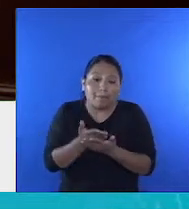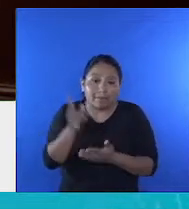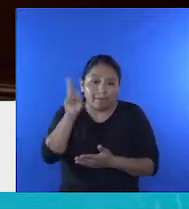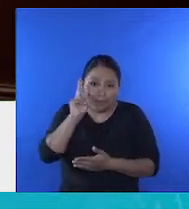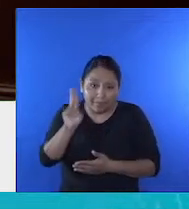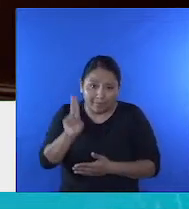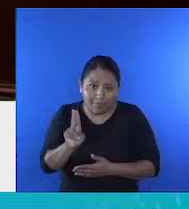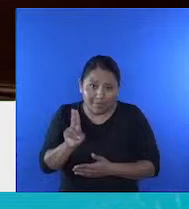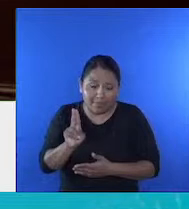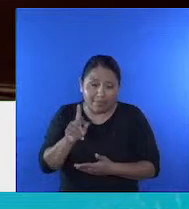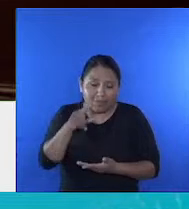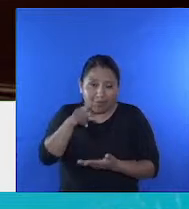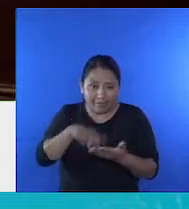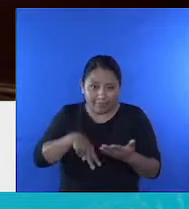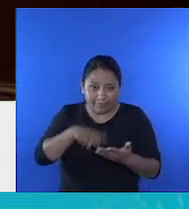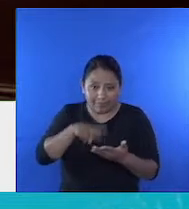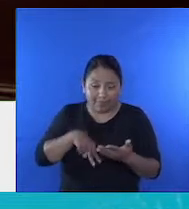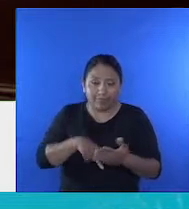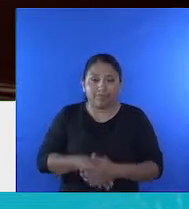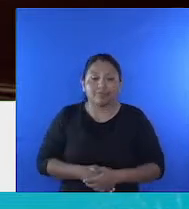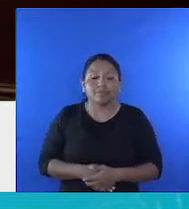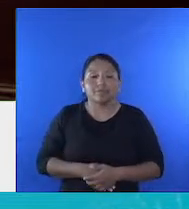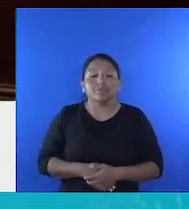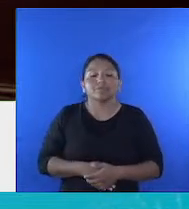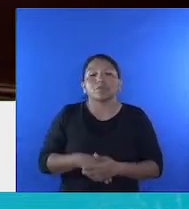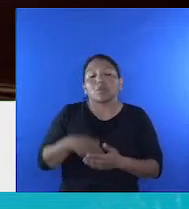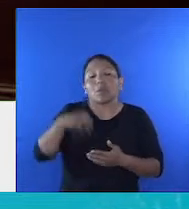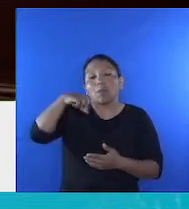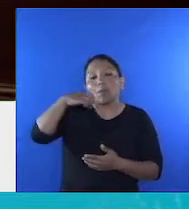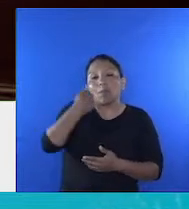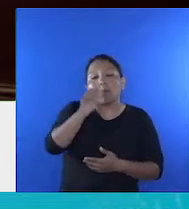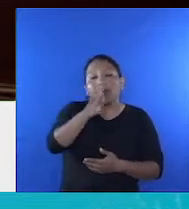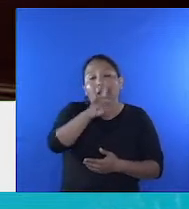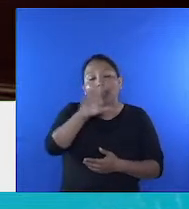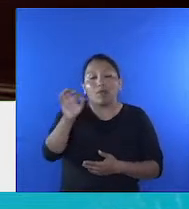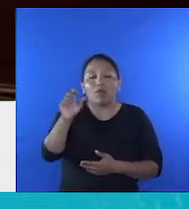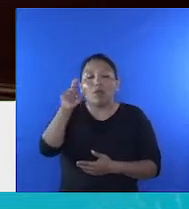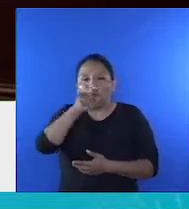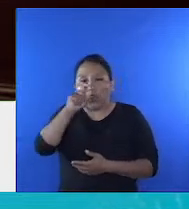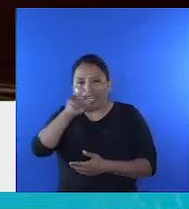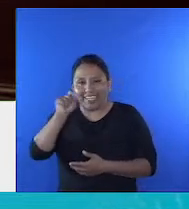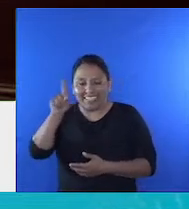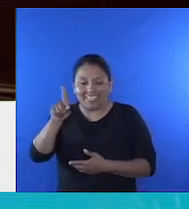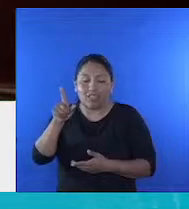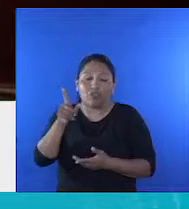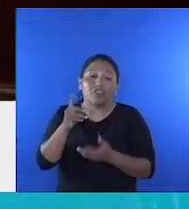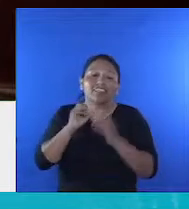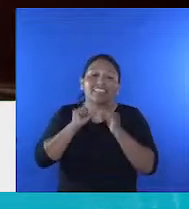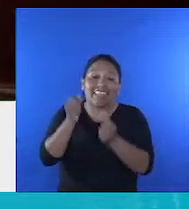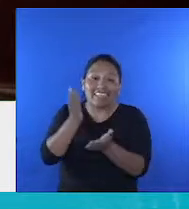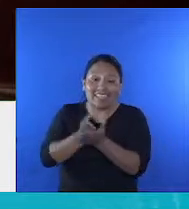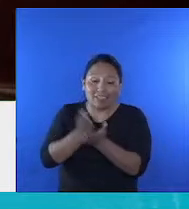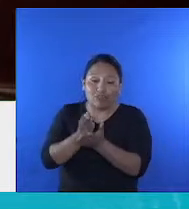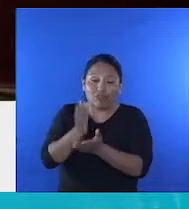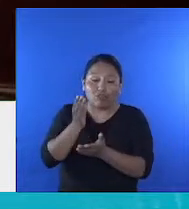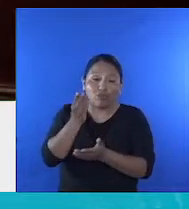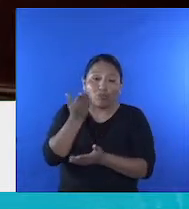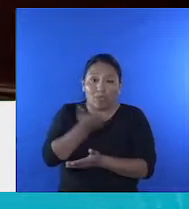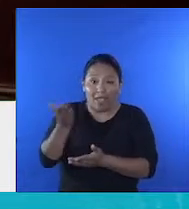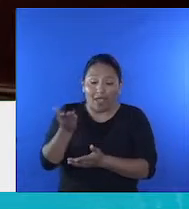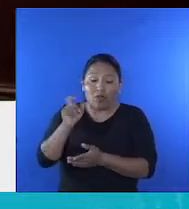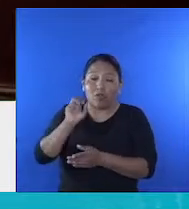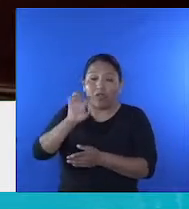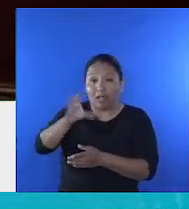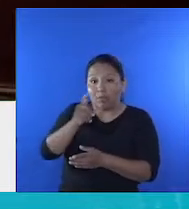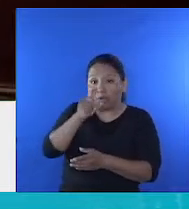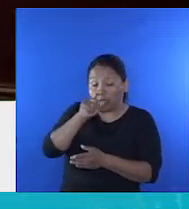permiso para leer, porque Pablo Basel, que es un abogado correntino que fue secretario de Derechos Humanos en esa provincia y que es uno de los